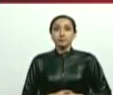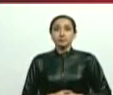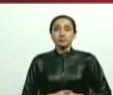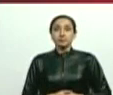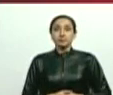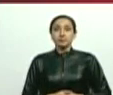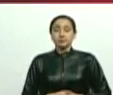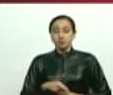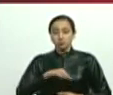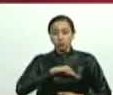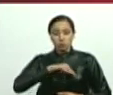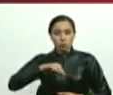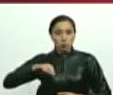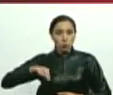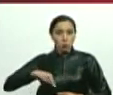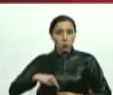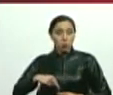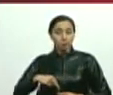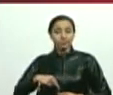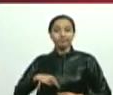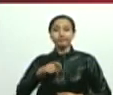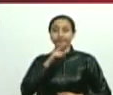A nosotros no nos ha tocado fácil.